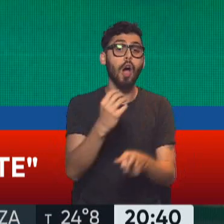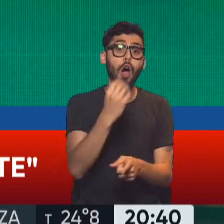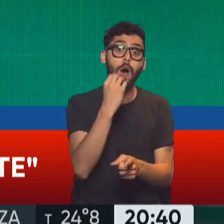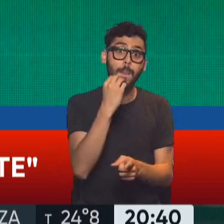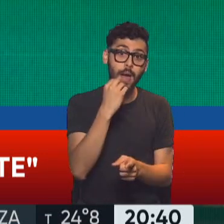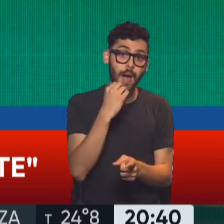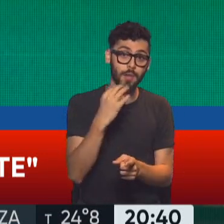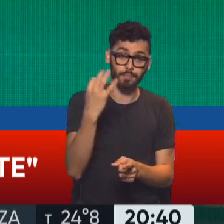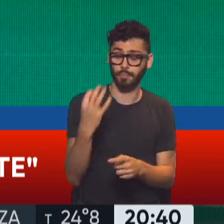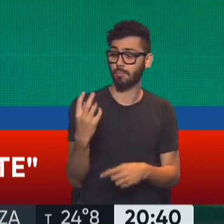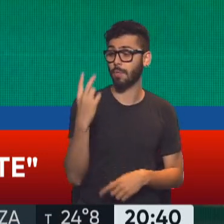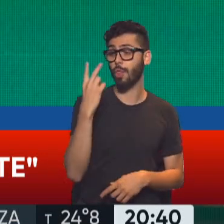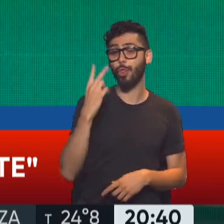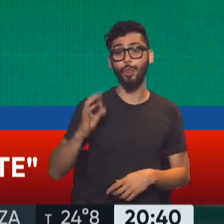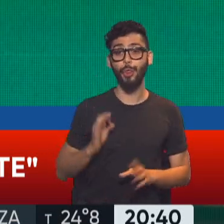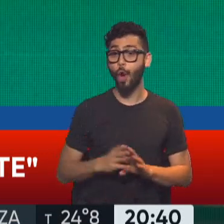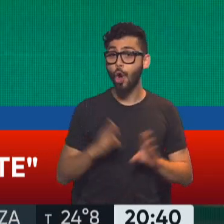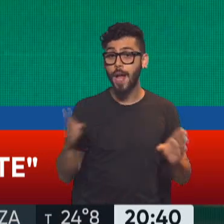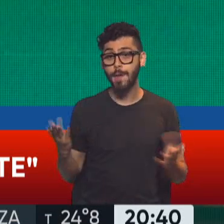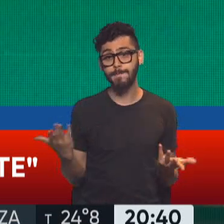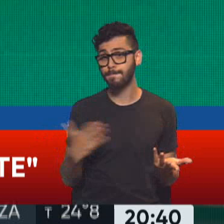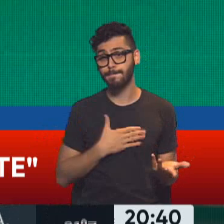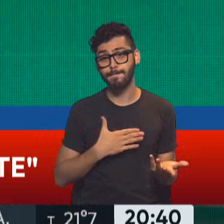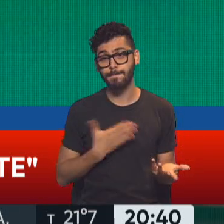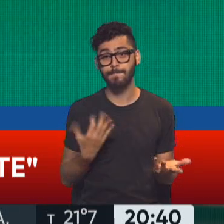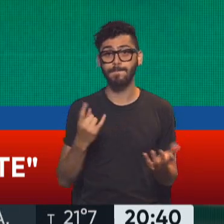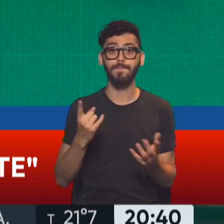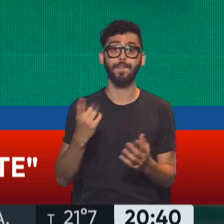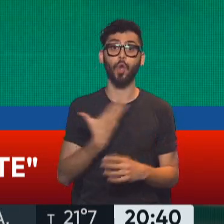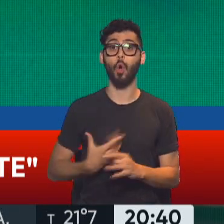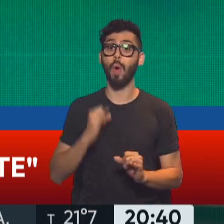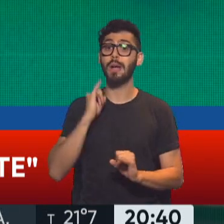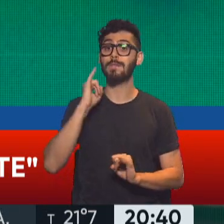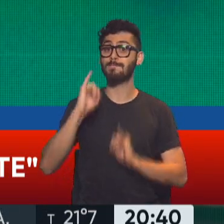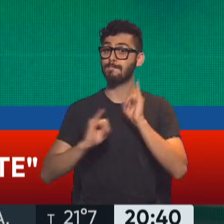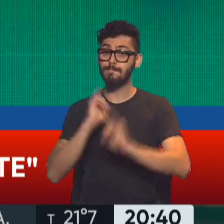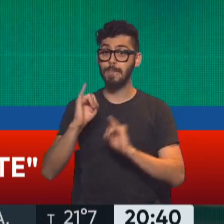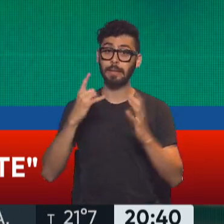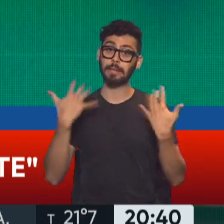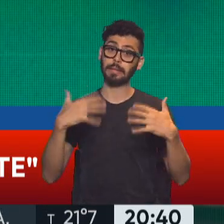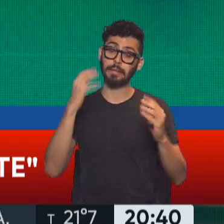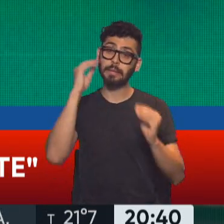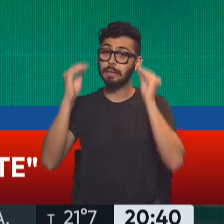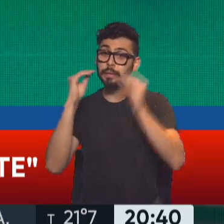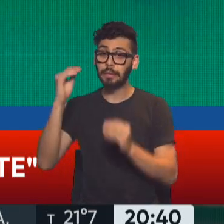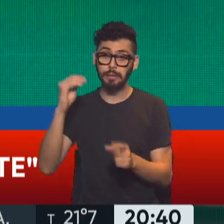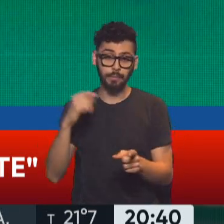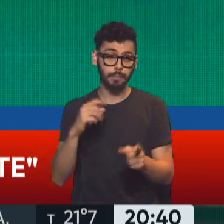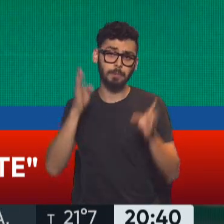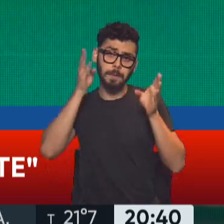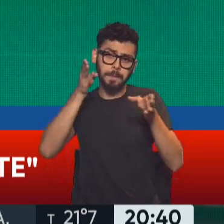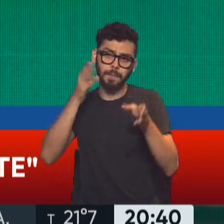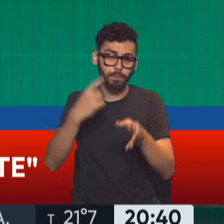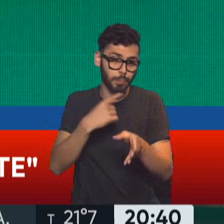alimentos. Esto durante 2 años, lamentablemente, desde lo discursivo en el gobierno ha sido una preocupación, pero en los hechos concretos